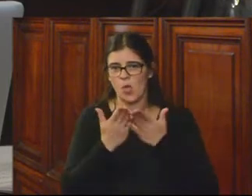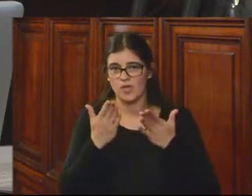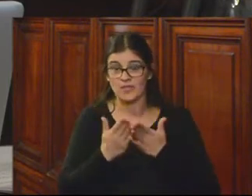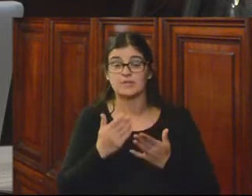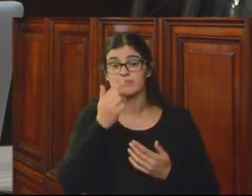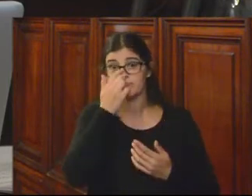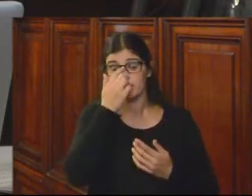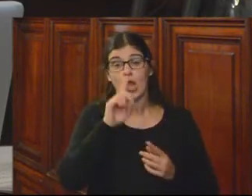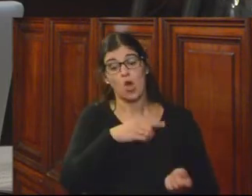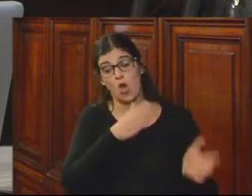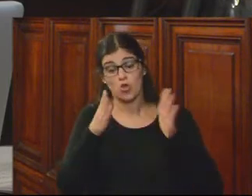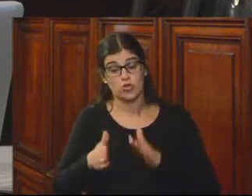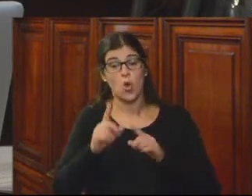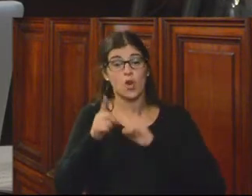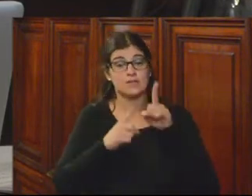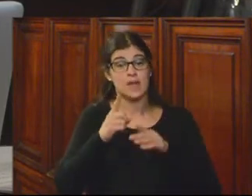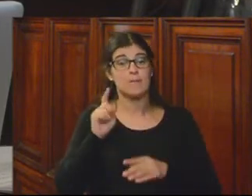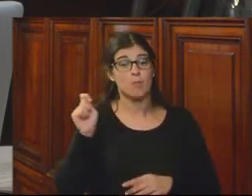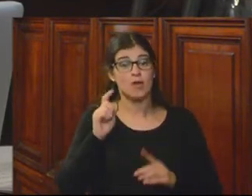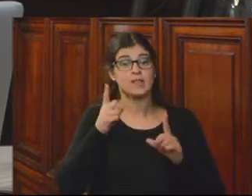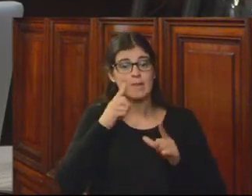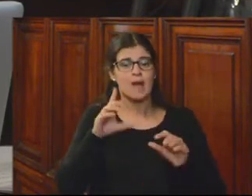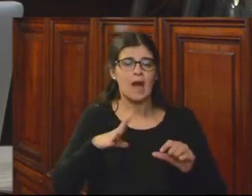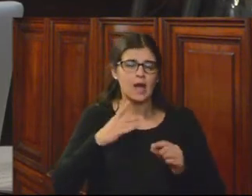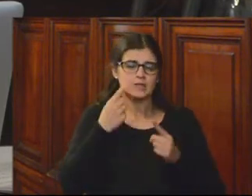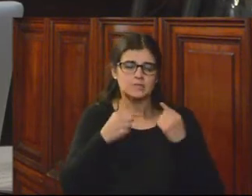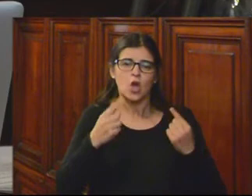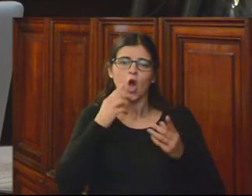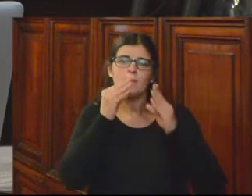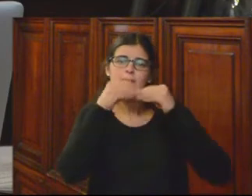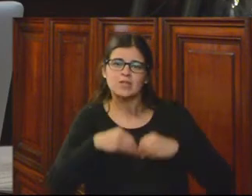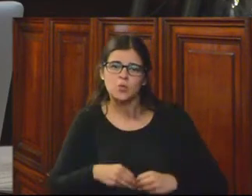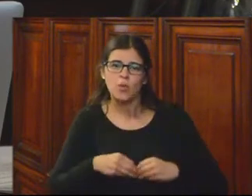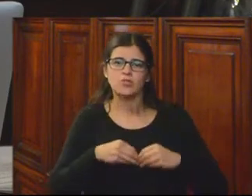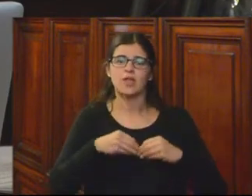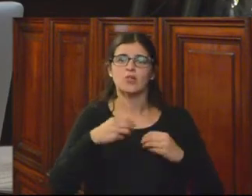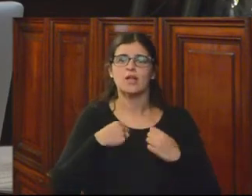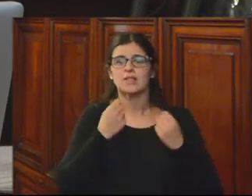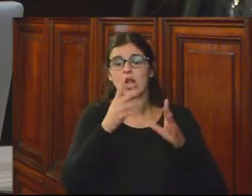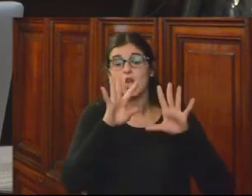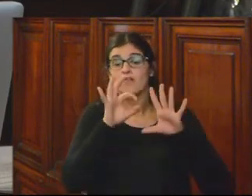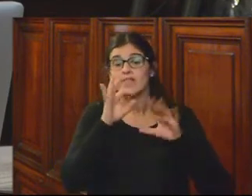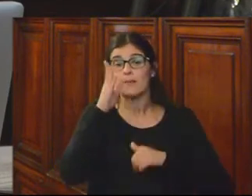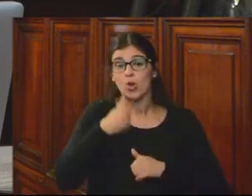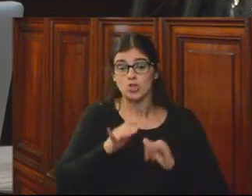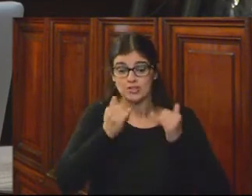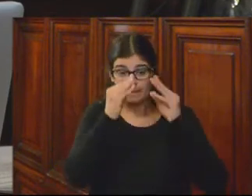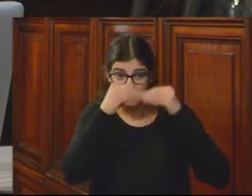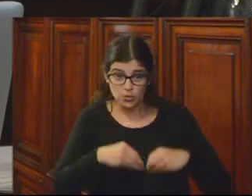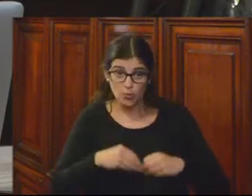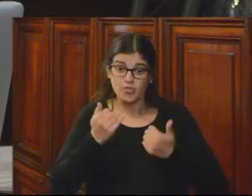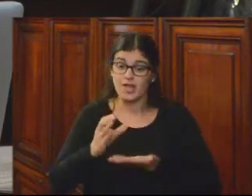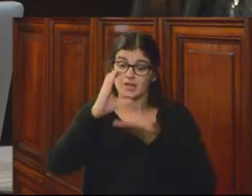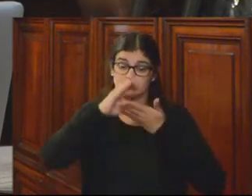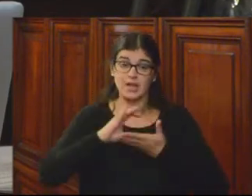parte, las universidades públicas han venido siendo sometidas a un asedio presupuestario. Más del 90% del presupuesto que ingresa a la